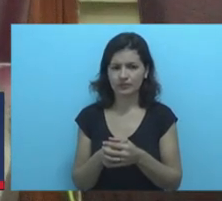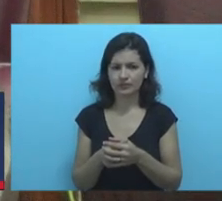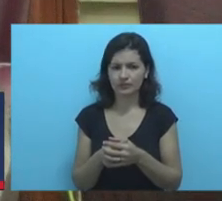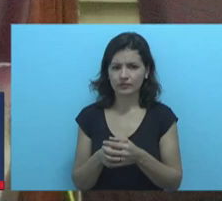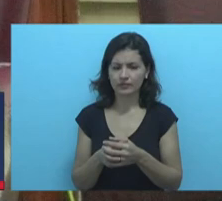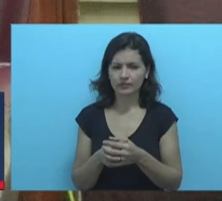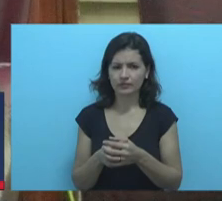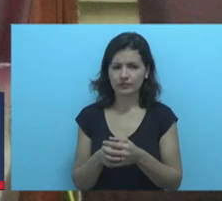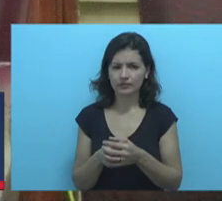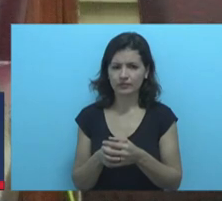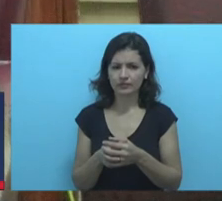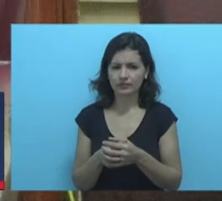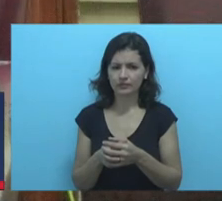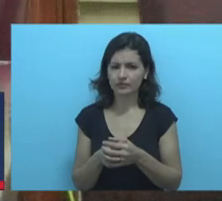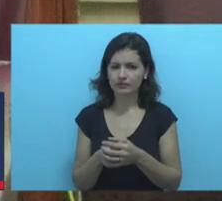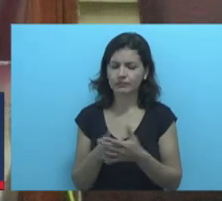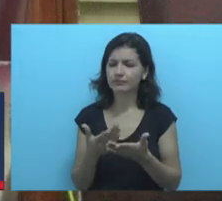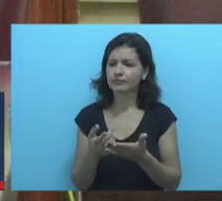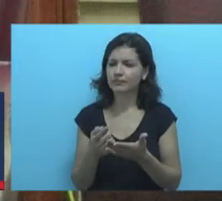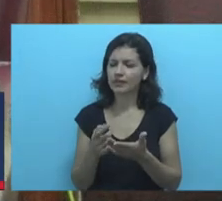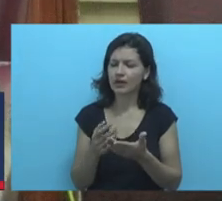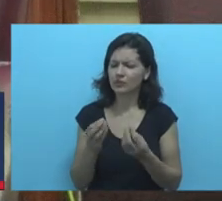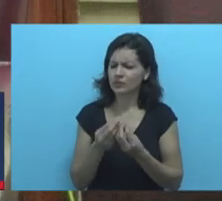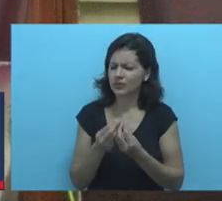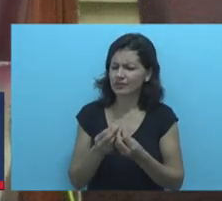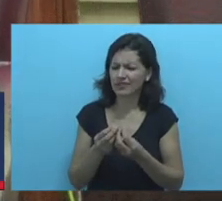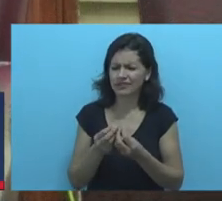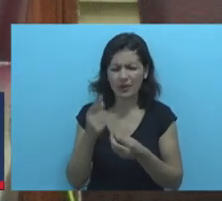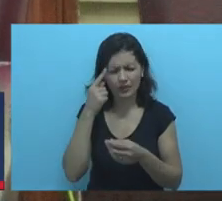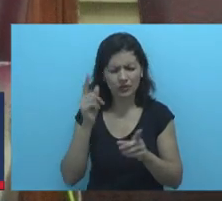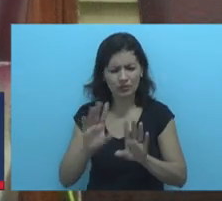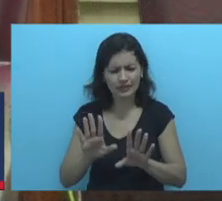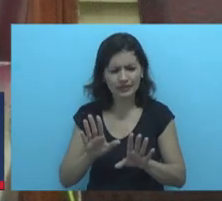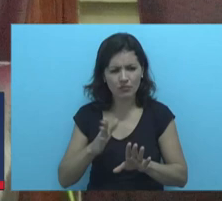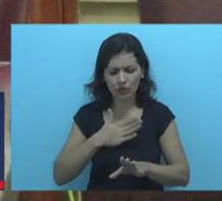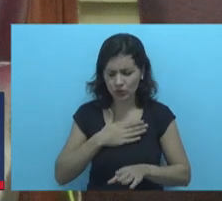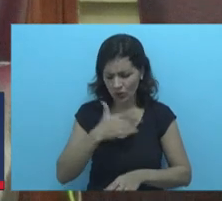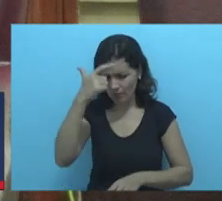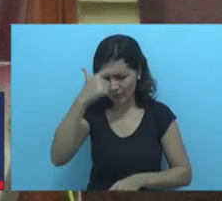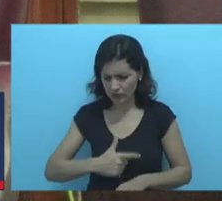Pero a veces no tomamos conciencia de nuestra dimensión humana.